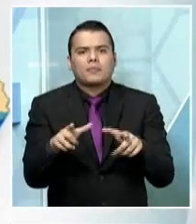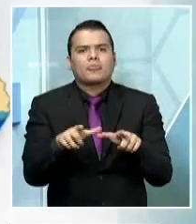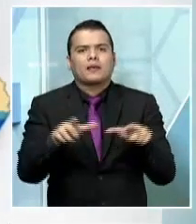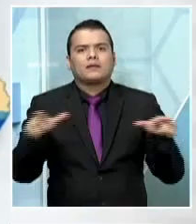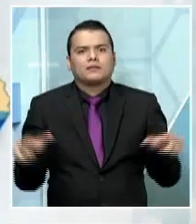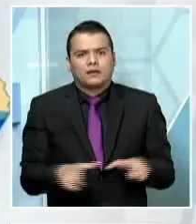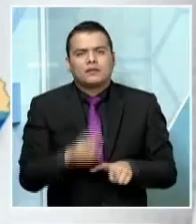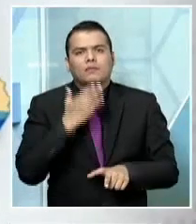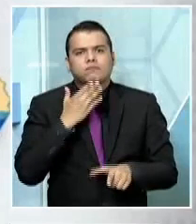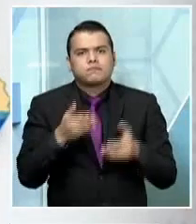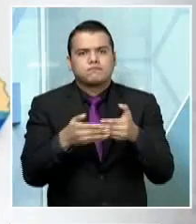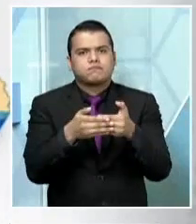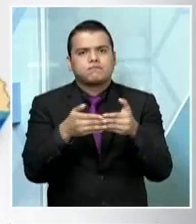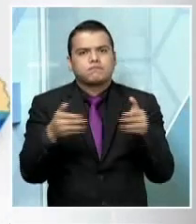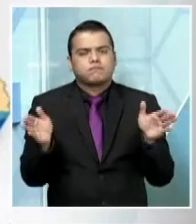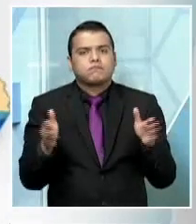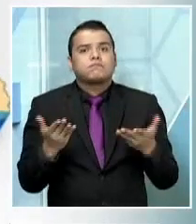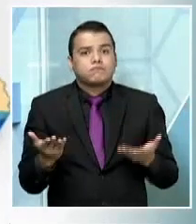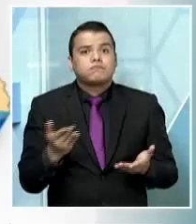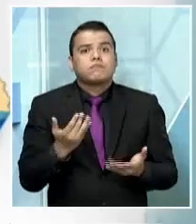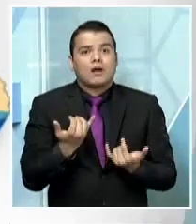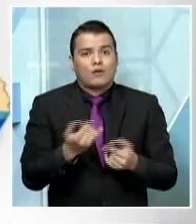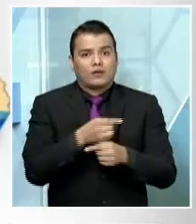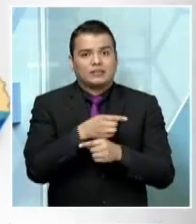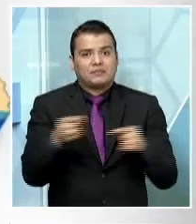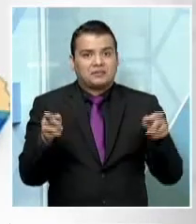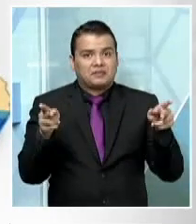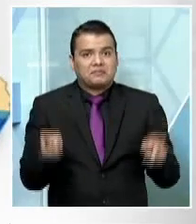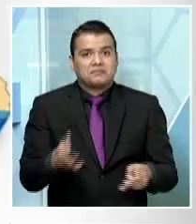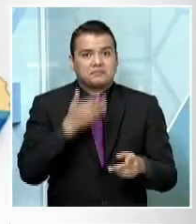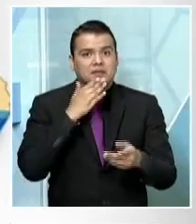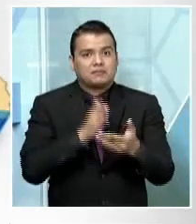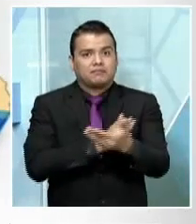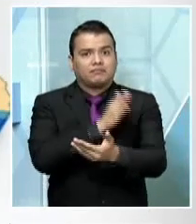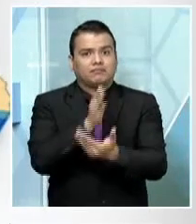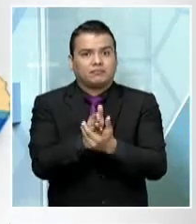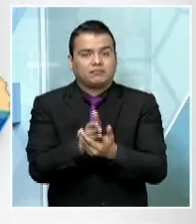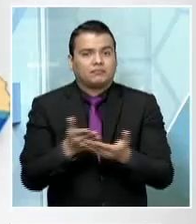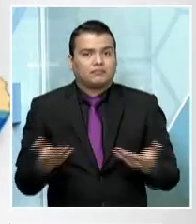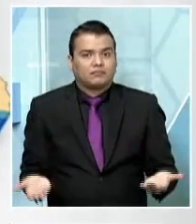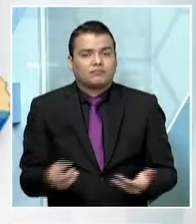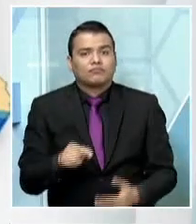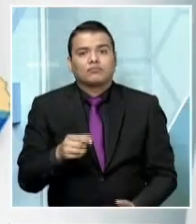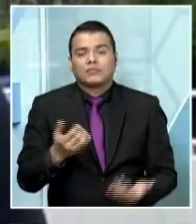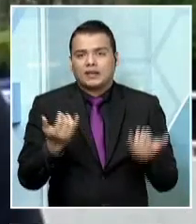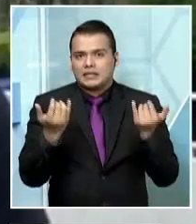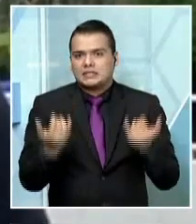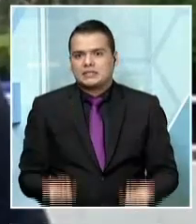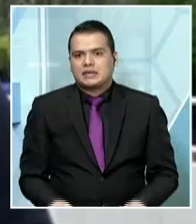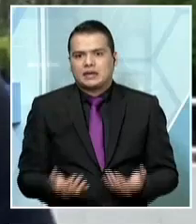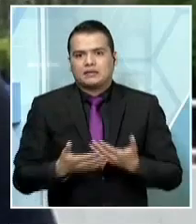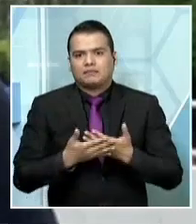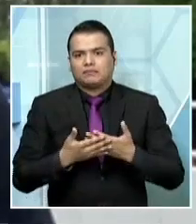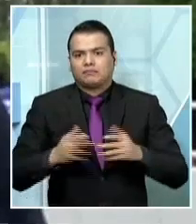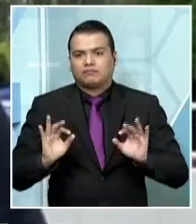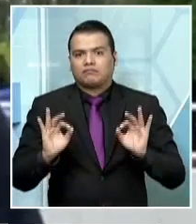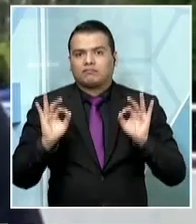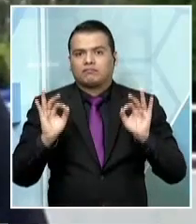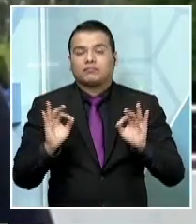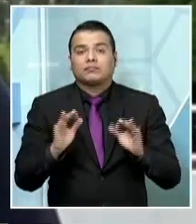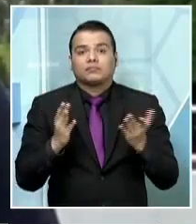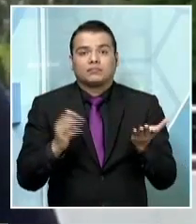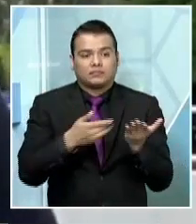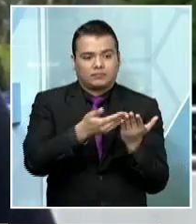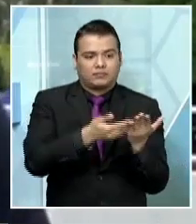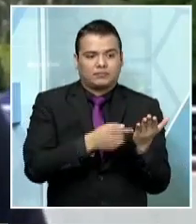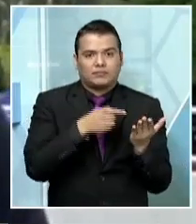protocolos y los que usted podrá visitar durante esta semana de receso. La idea es que a partir de este momento nosotros por medio de un pasaporte